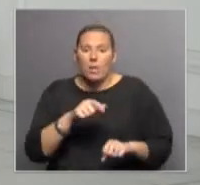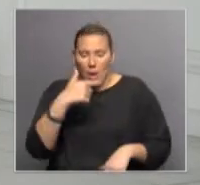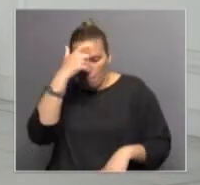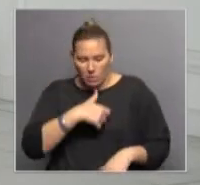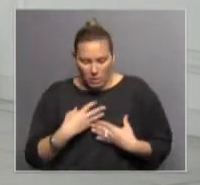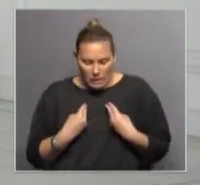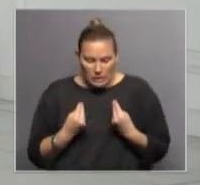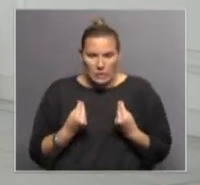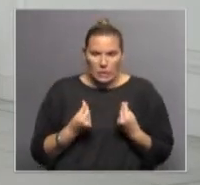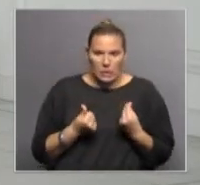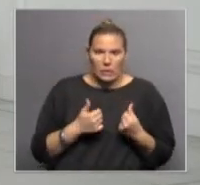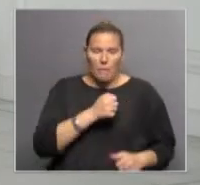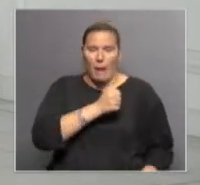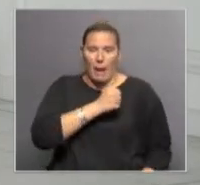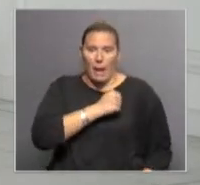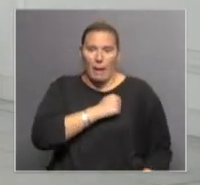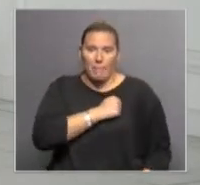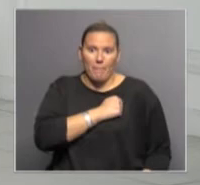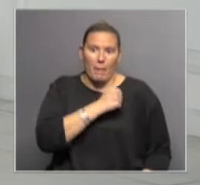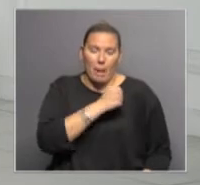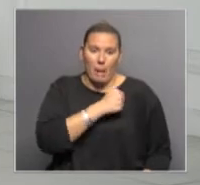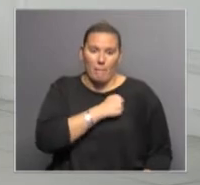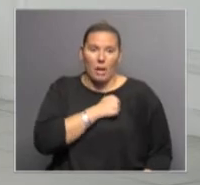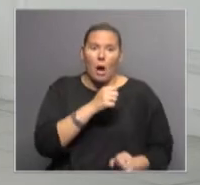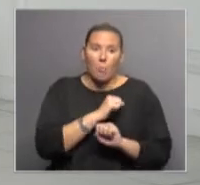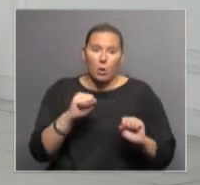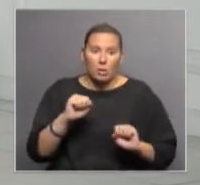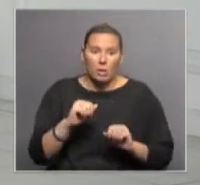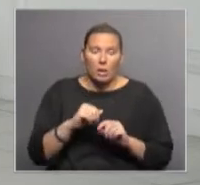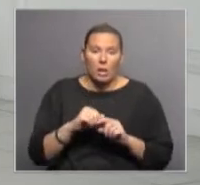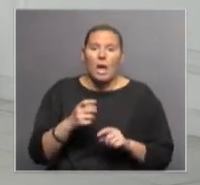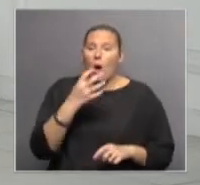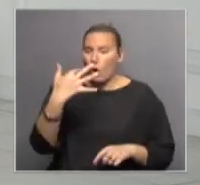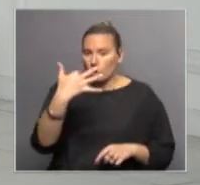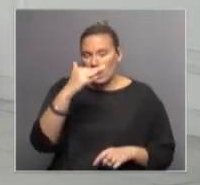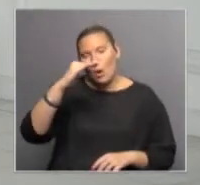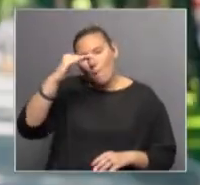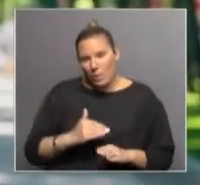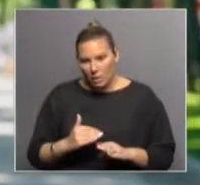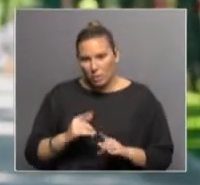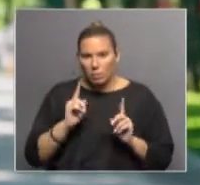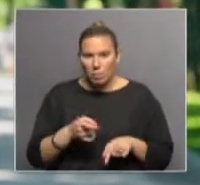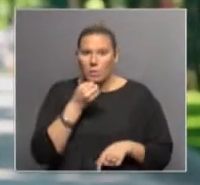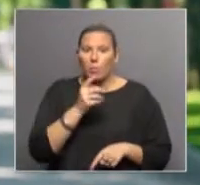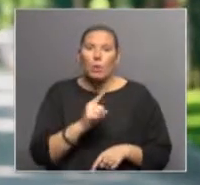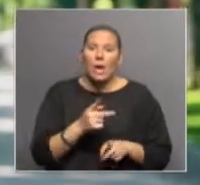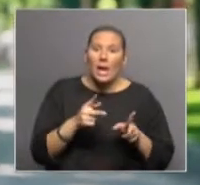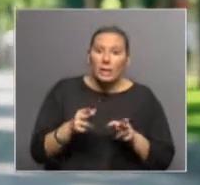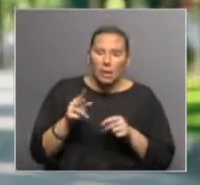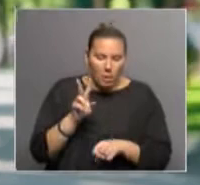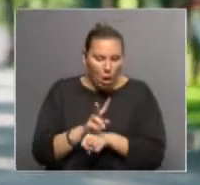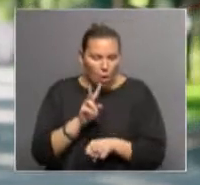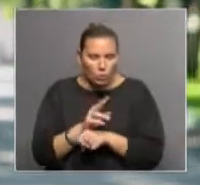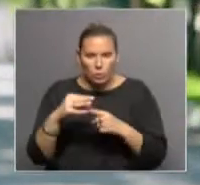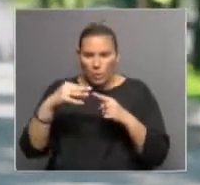percepción de los latidos en el pecho, que son las palpitaciones. Puede bajar la saturación de oxígeno, eso está bueno en las primeras etapas, un seguimiento con